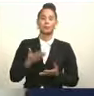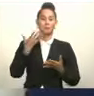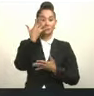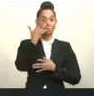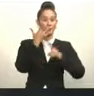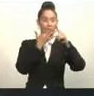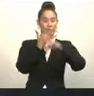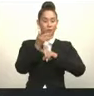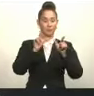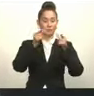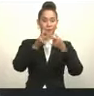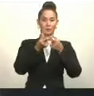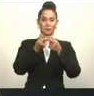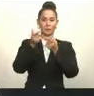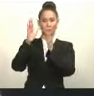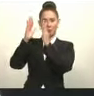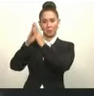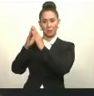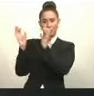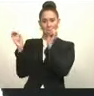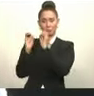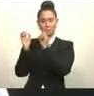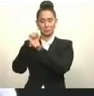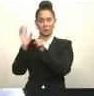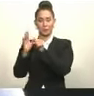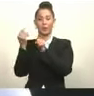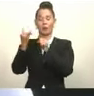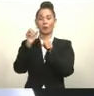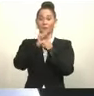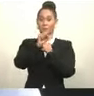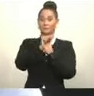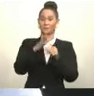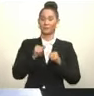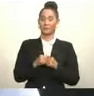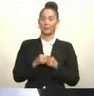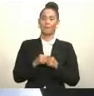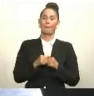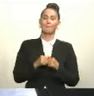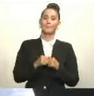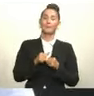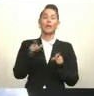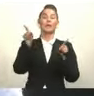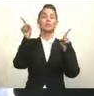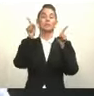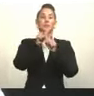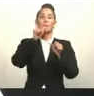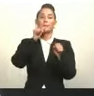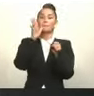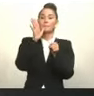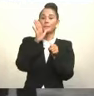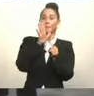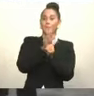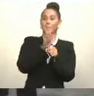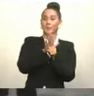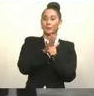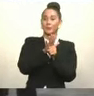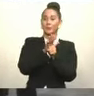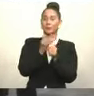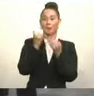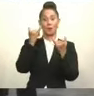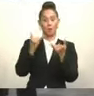5 meses. Prometimos aportar contenidos útiles a la educación. Al respecto, presidente, nos